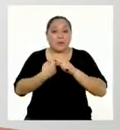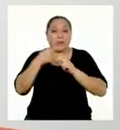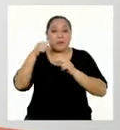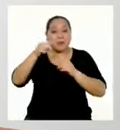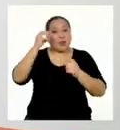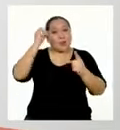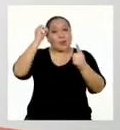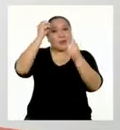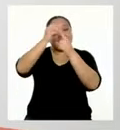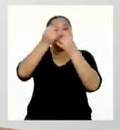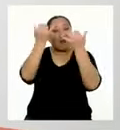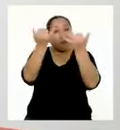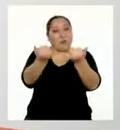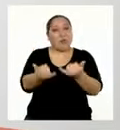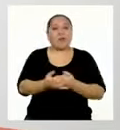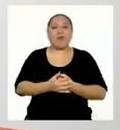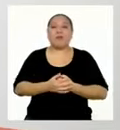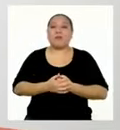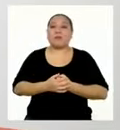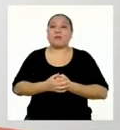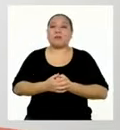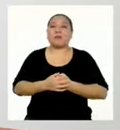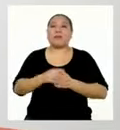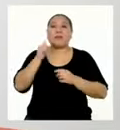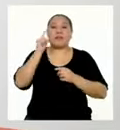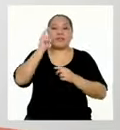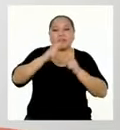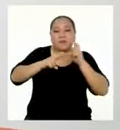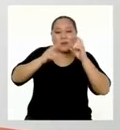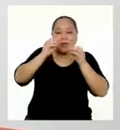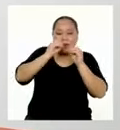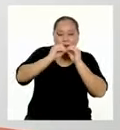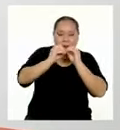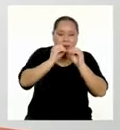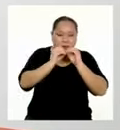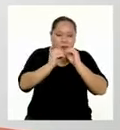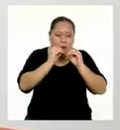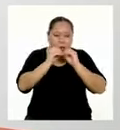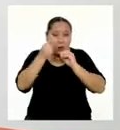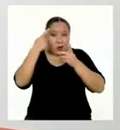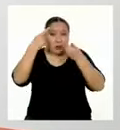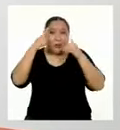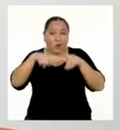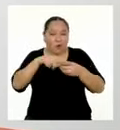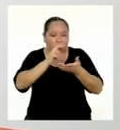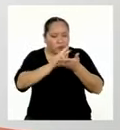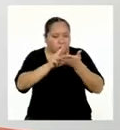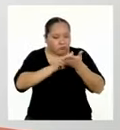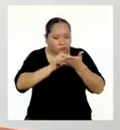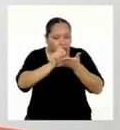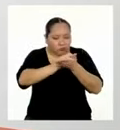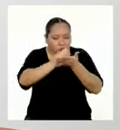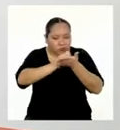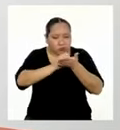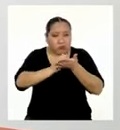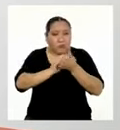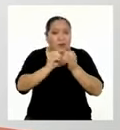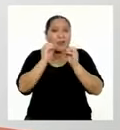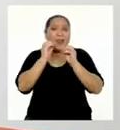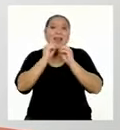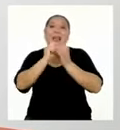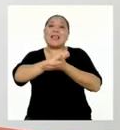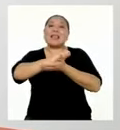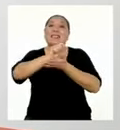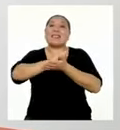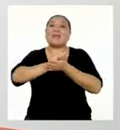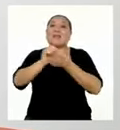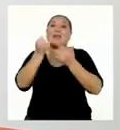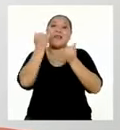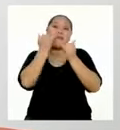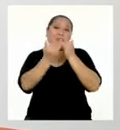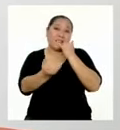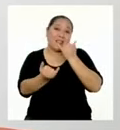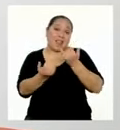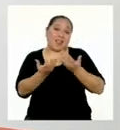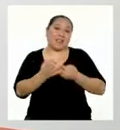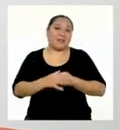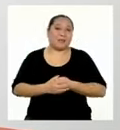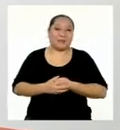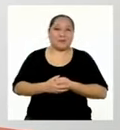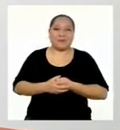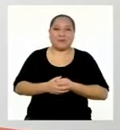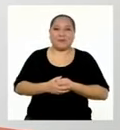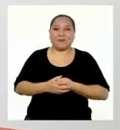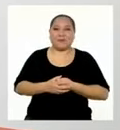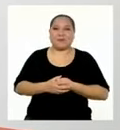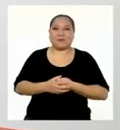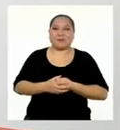con el reto de hoy, que es revisar nuestros acuerdos para poder escribir nuestra versión final.